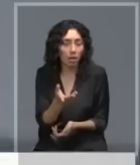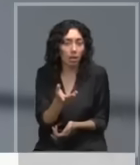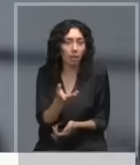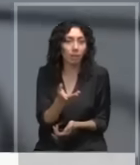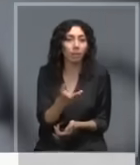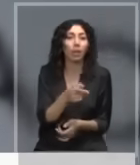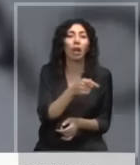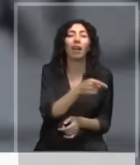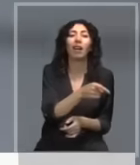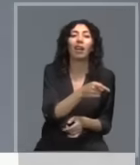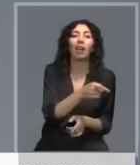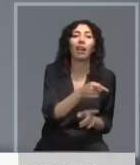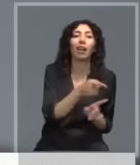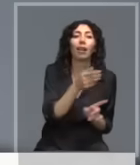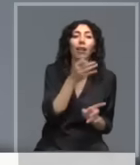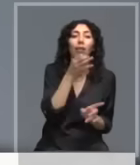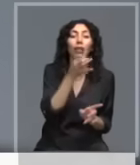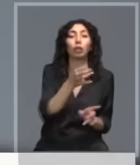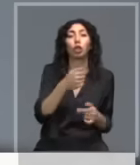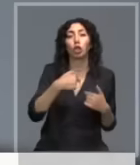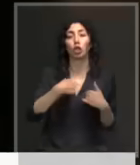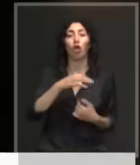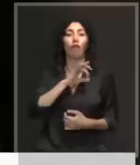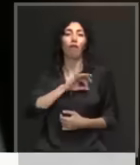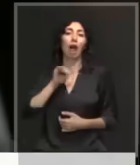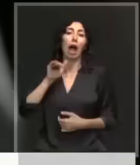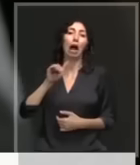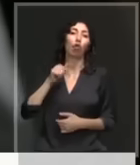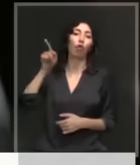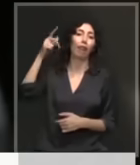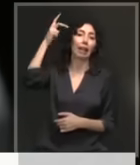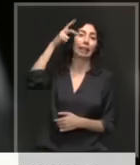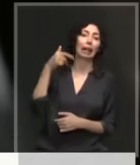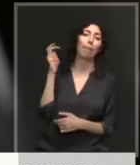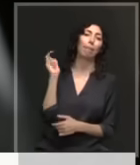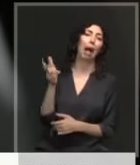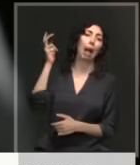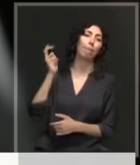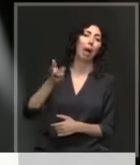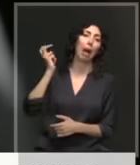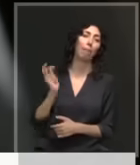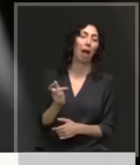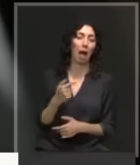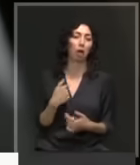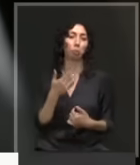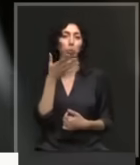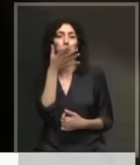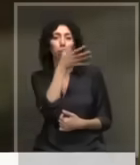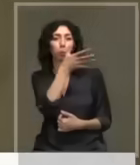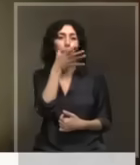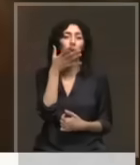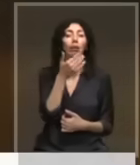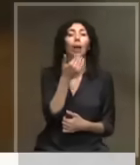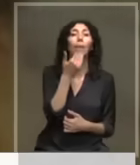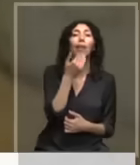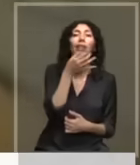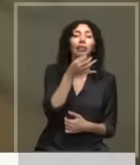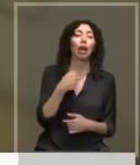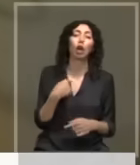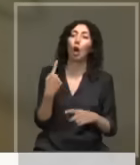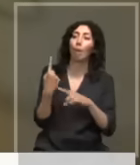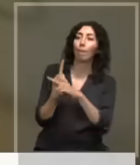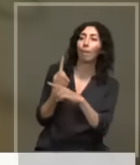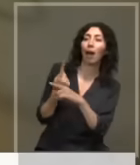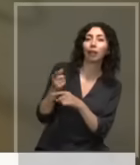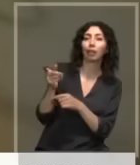de supuestamente haber asaltado bancos y joyerías en Brasil, de supuestos botines, de conversaciones con compañeros de delito que le